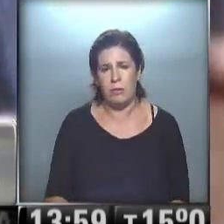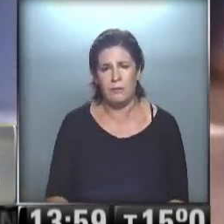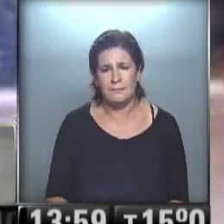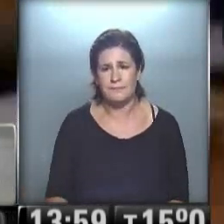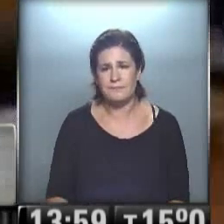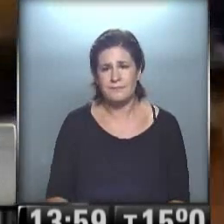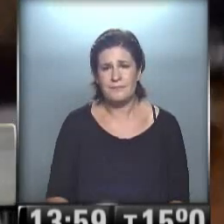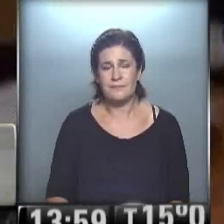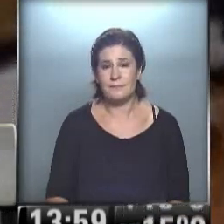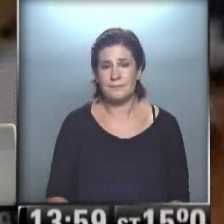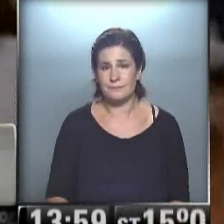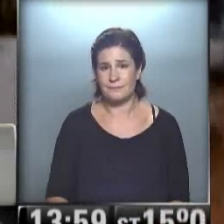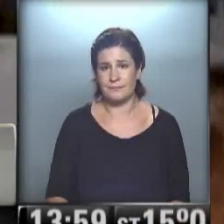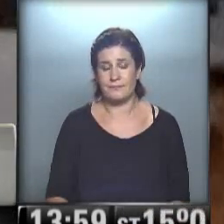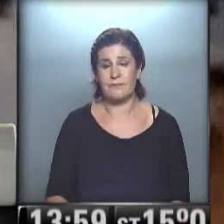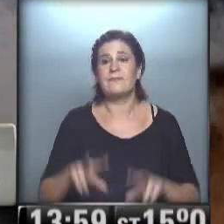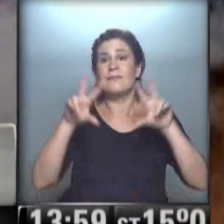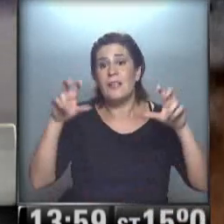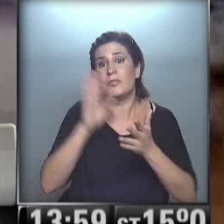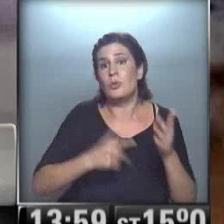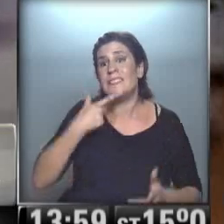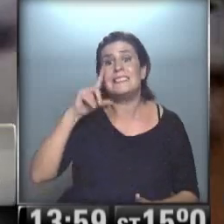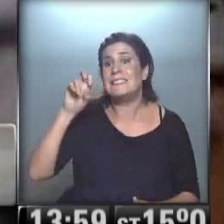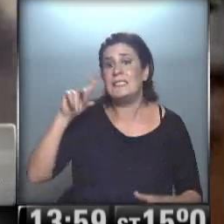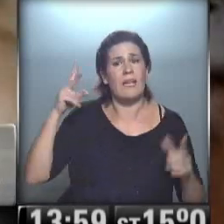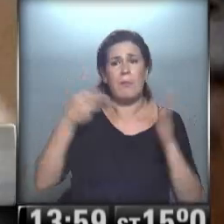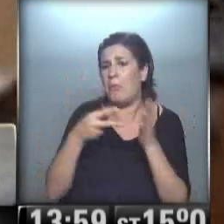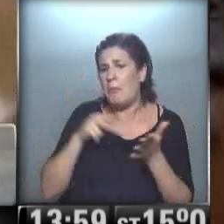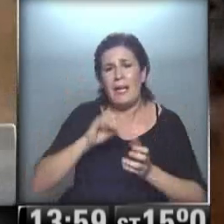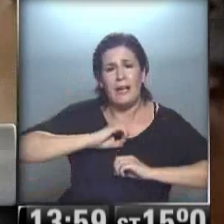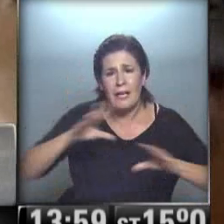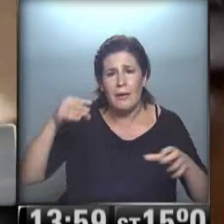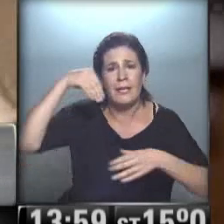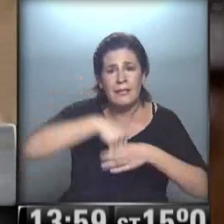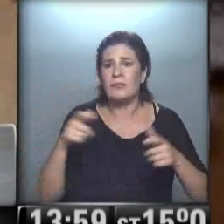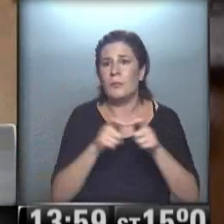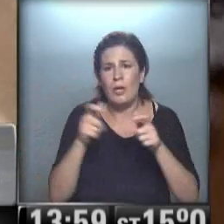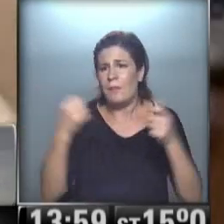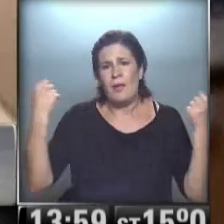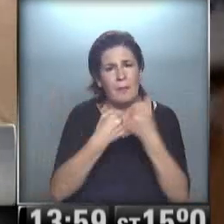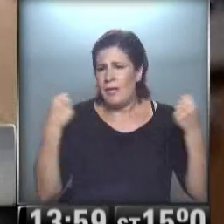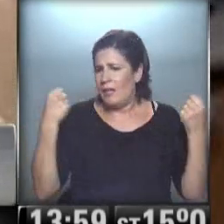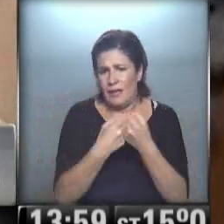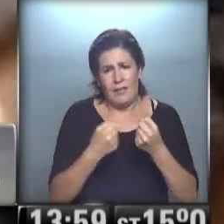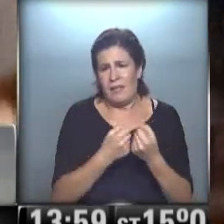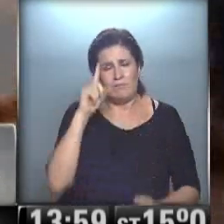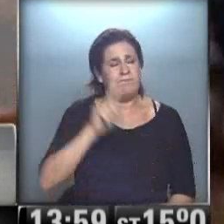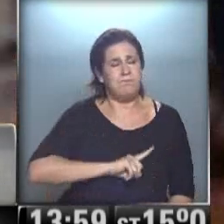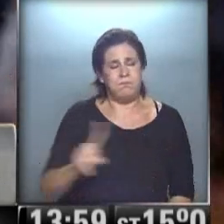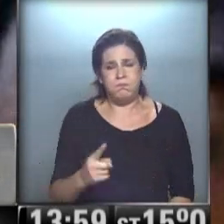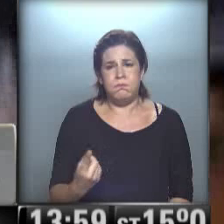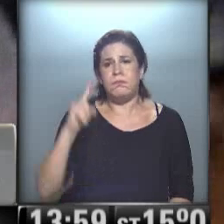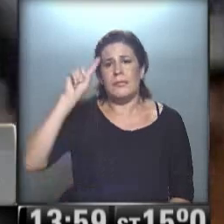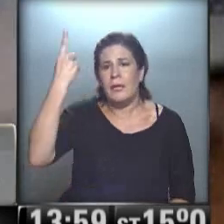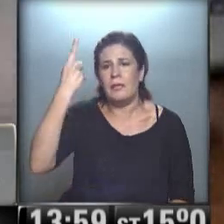un tema serio, que es la situación que se vive por en es muy este gracioso. Momento. Nunca en se Siria. Vio esto, algo así. No, no, sobre todo que se peleen por el decorado. Están tratando de llevarse la tapa y de la